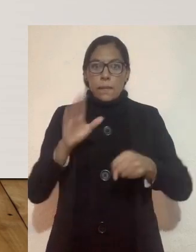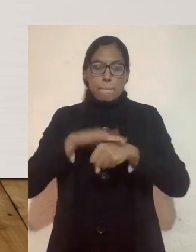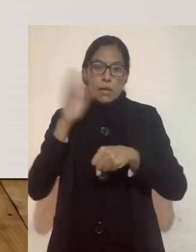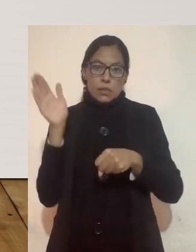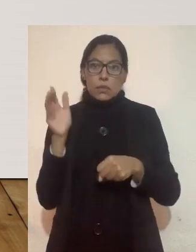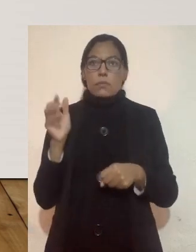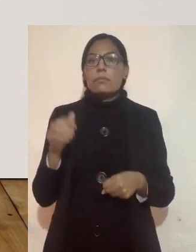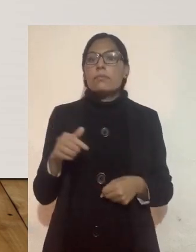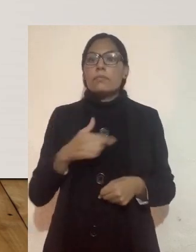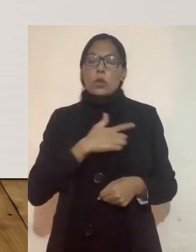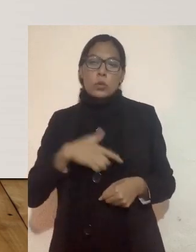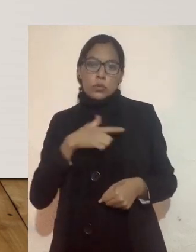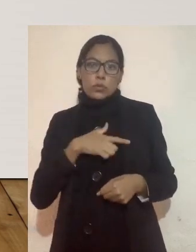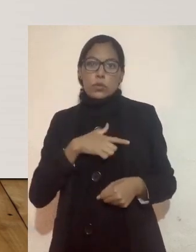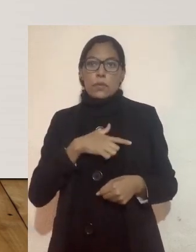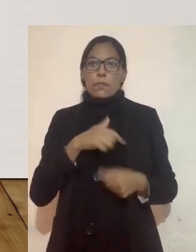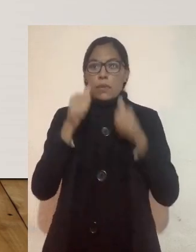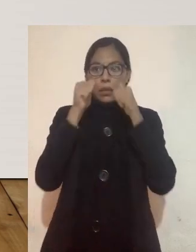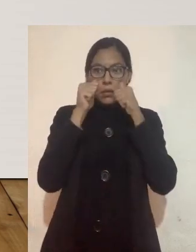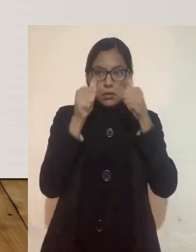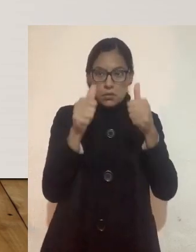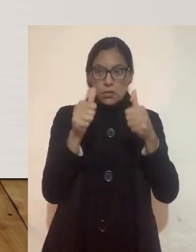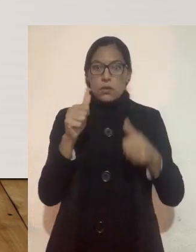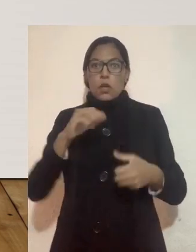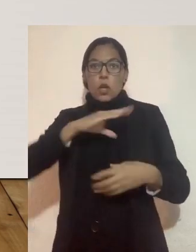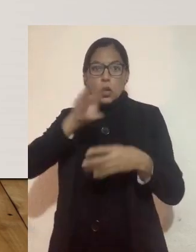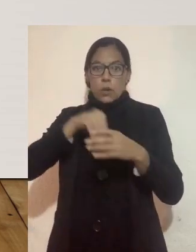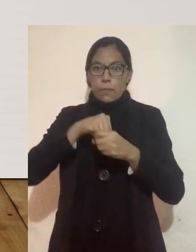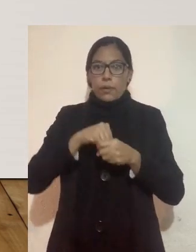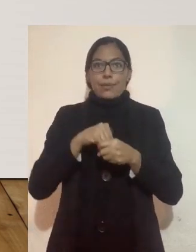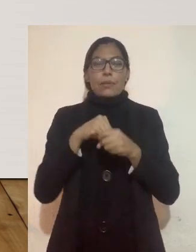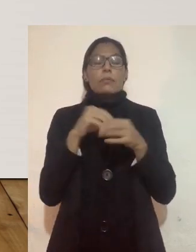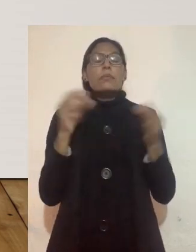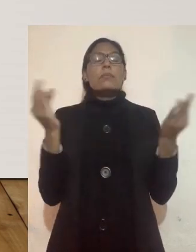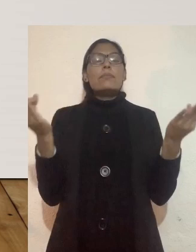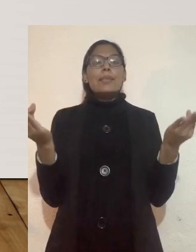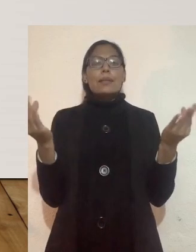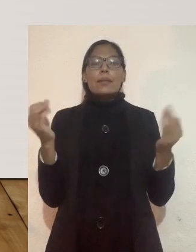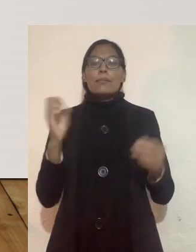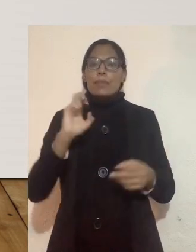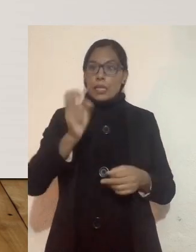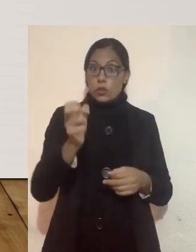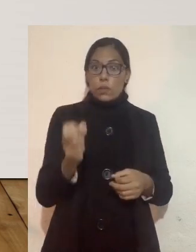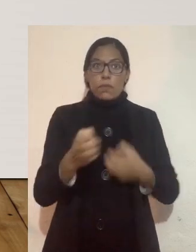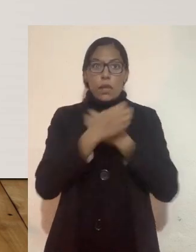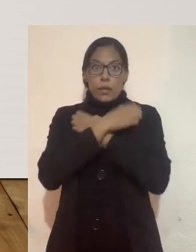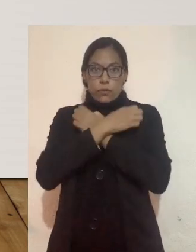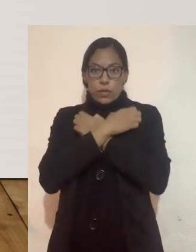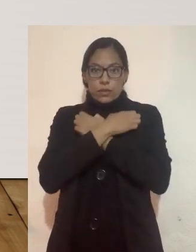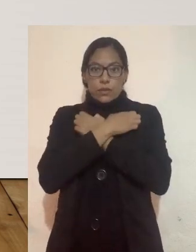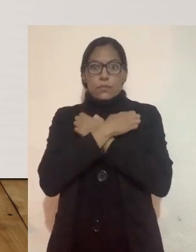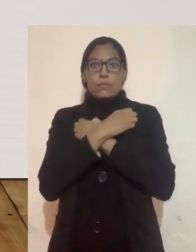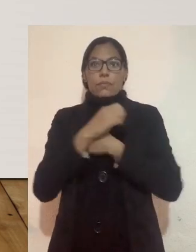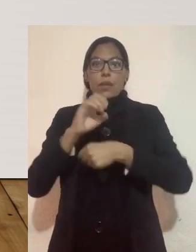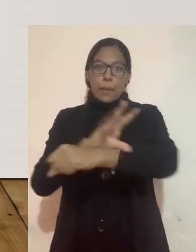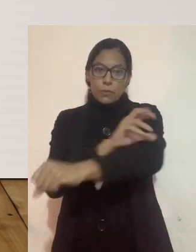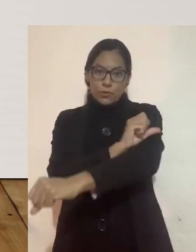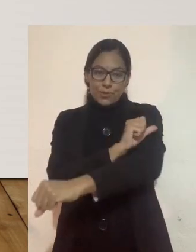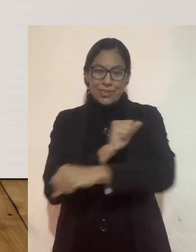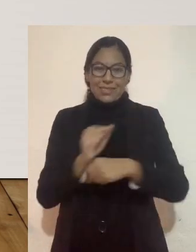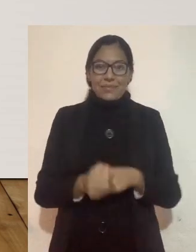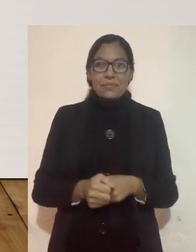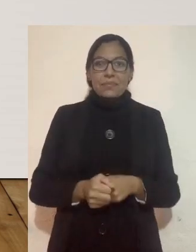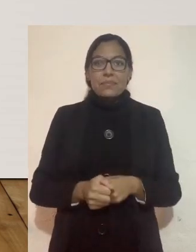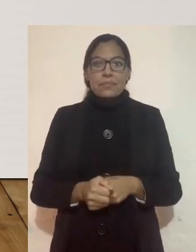meditación, estarás logrando la educación emocional. Gracias por tu atención.